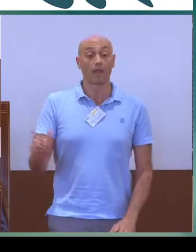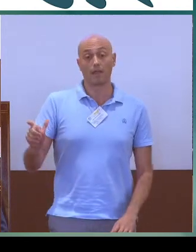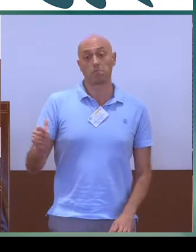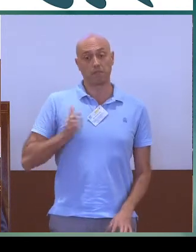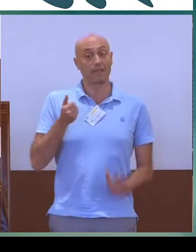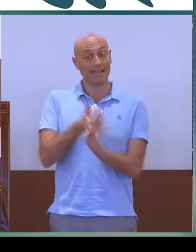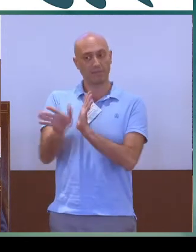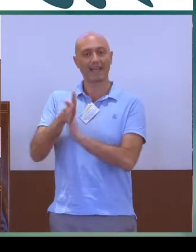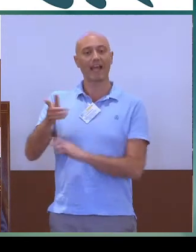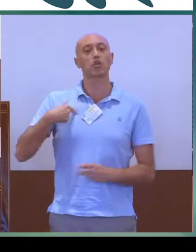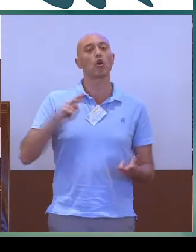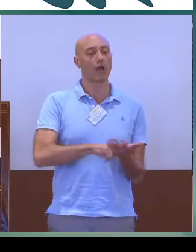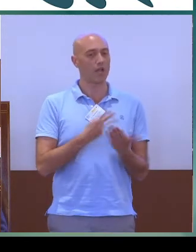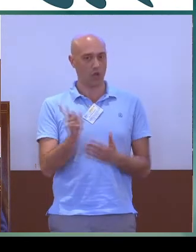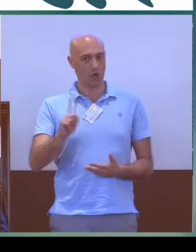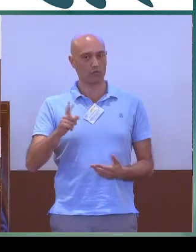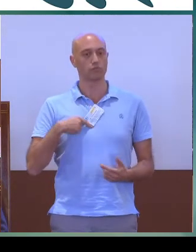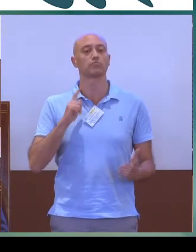Ahí está. Muy bien.